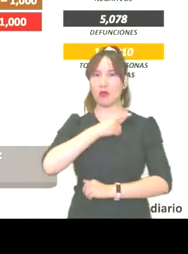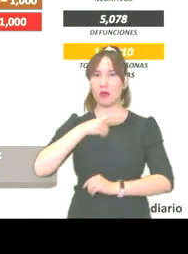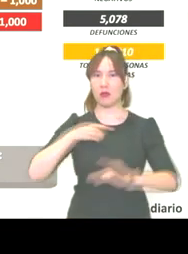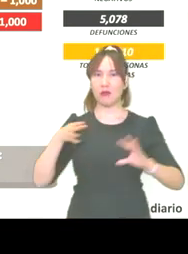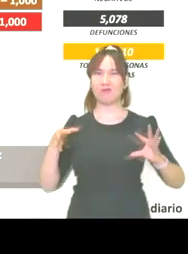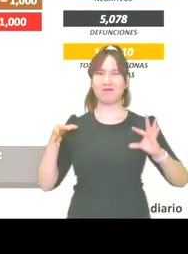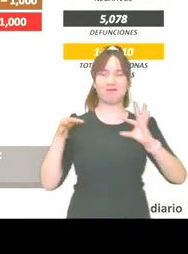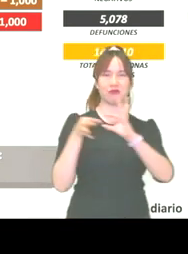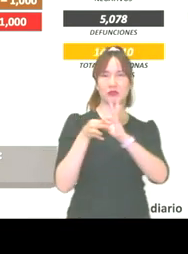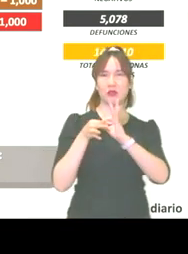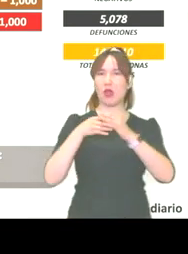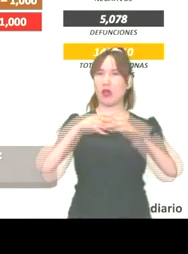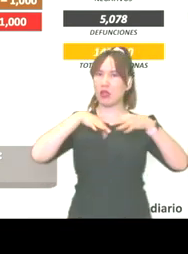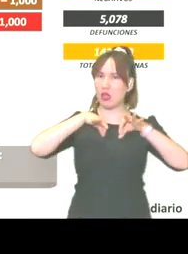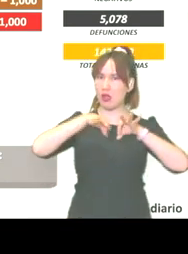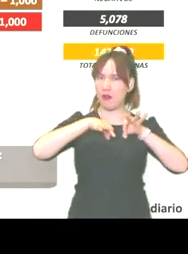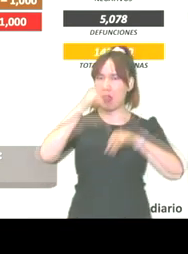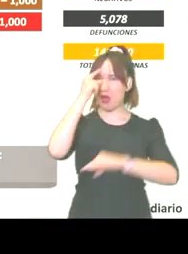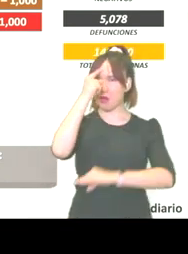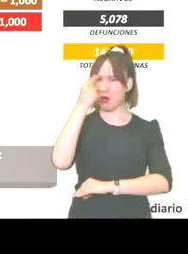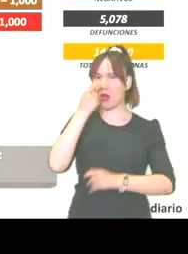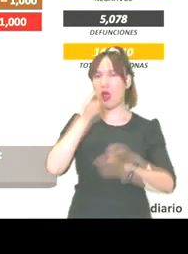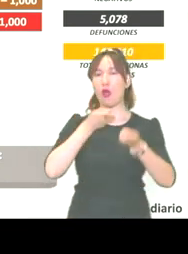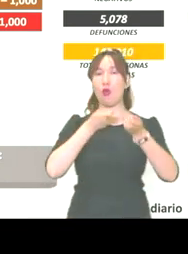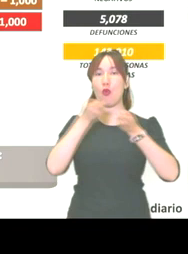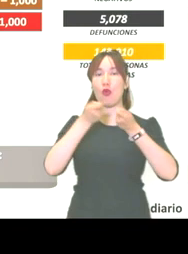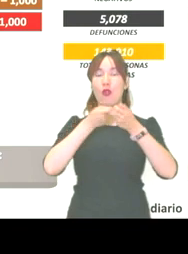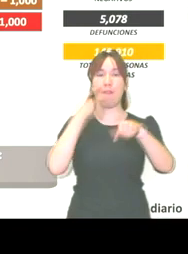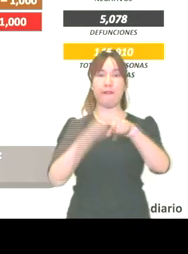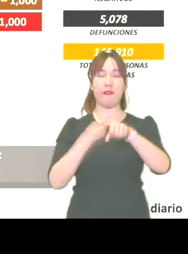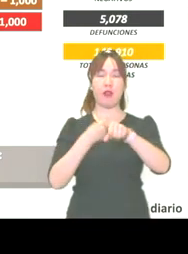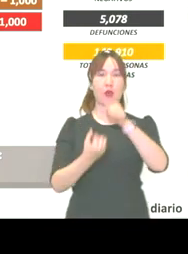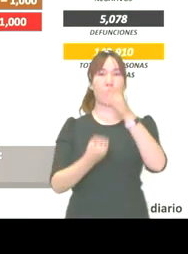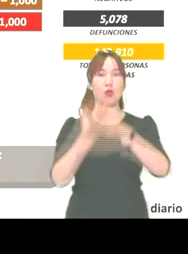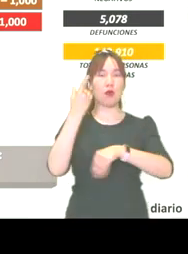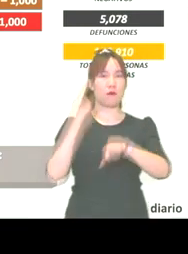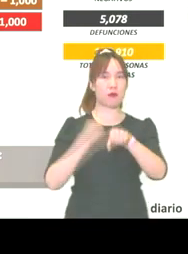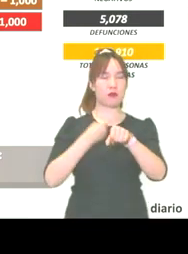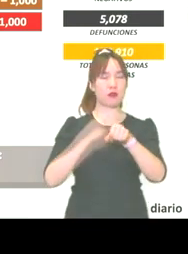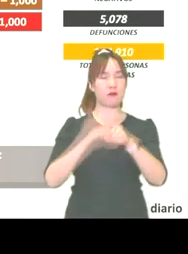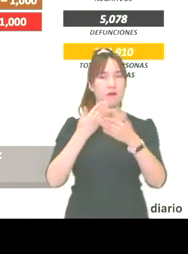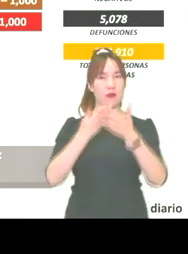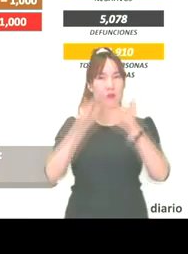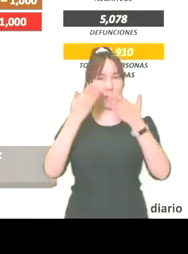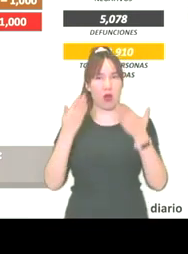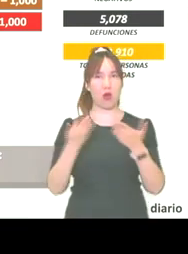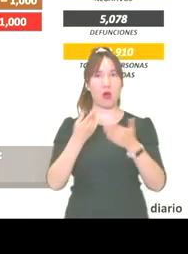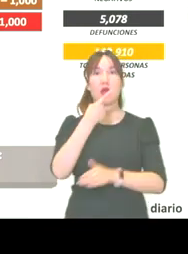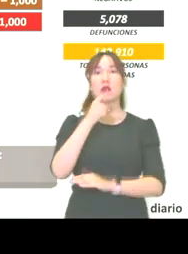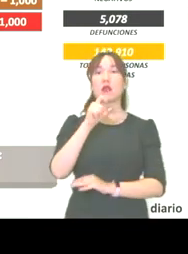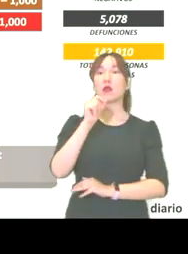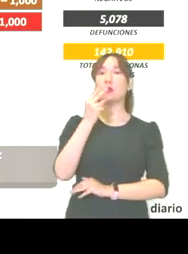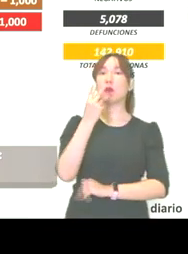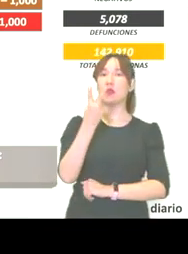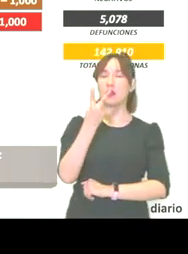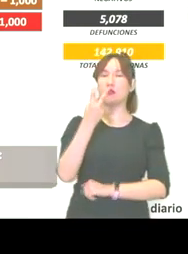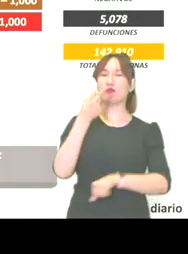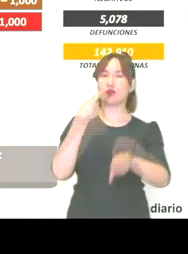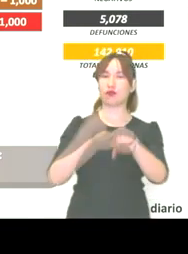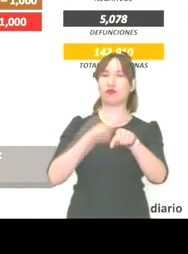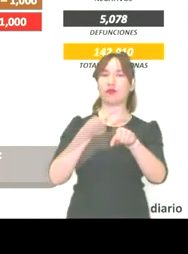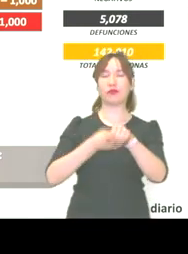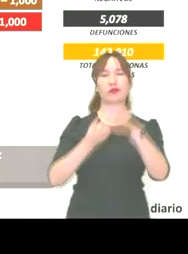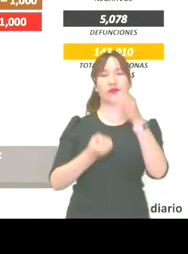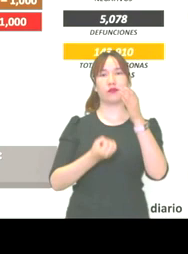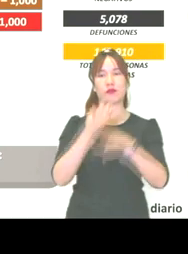codo con codo para contener esta enfermedad. Casos nuevos en esta ocasión en nuestro estado son 122, y con